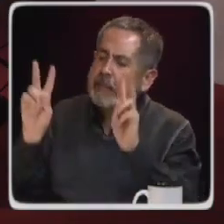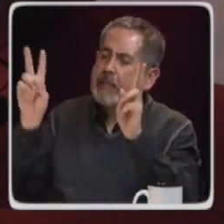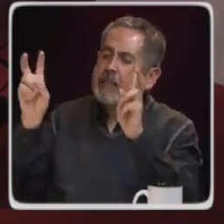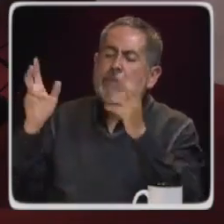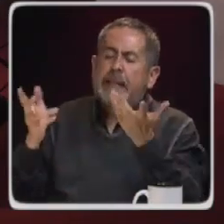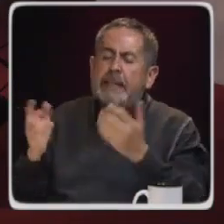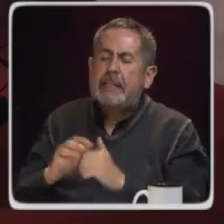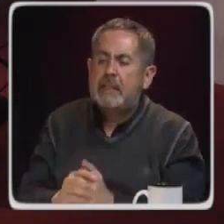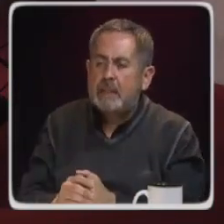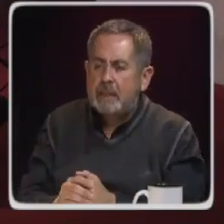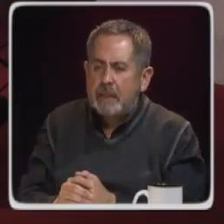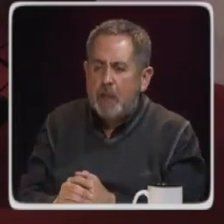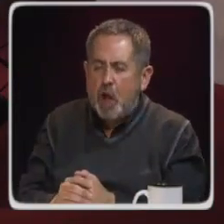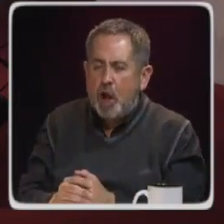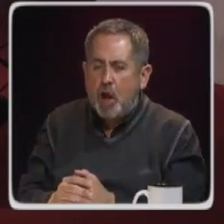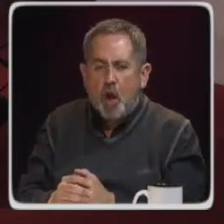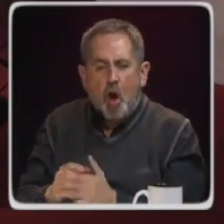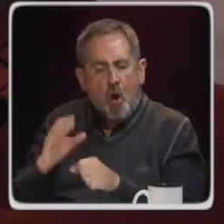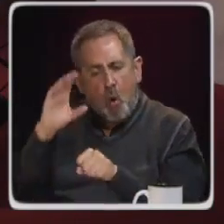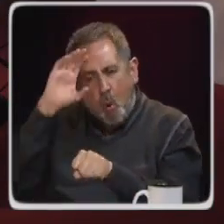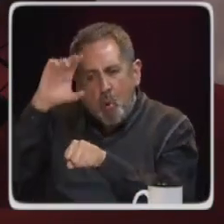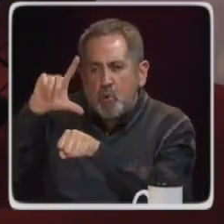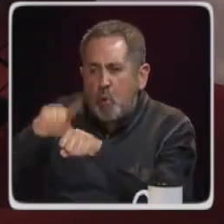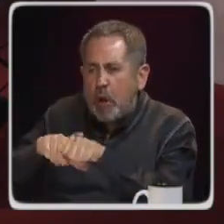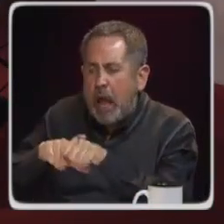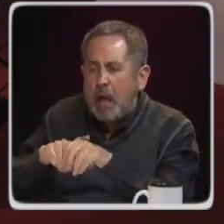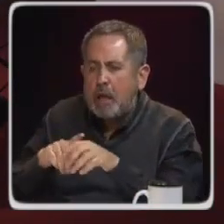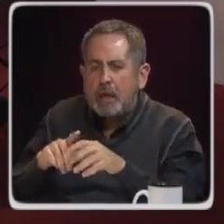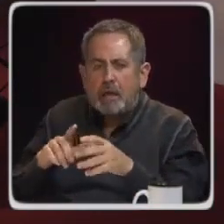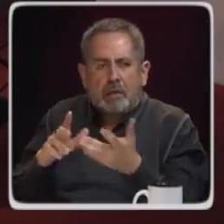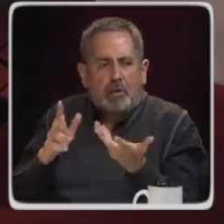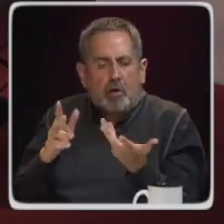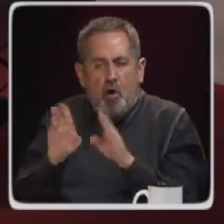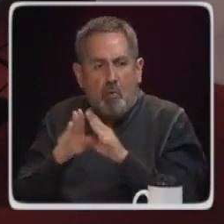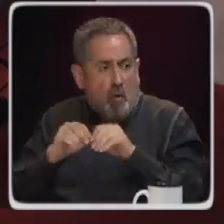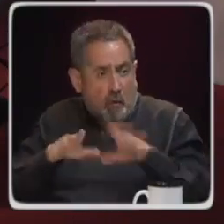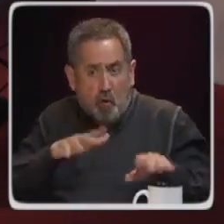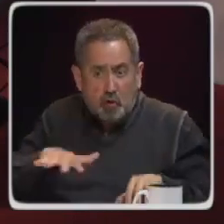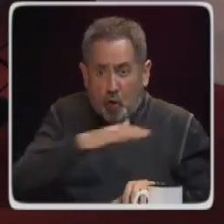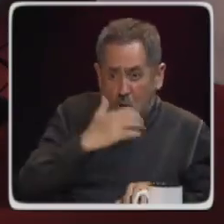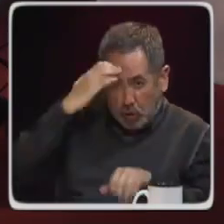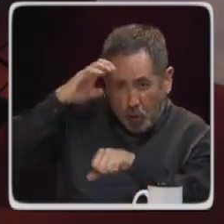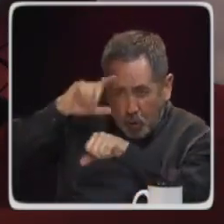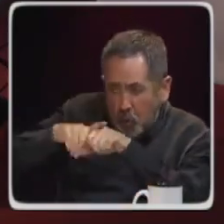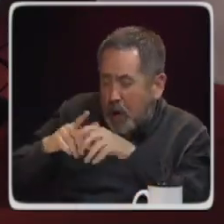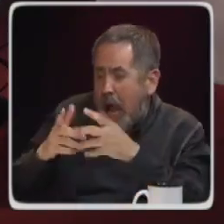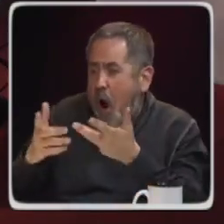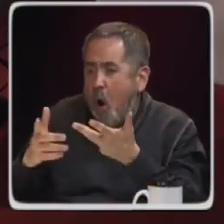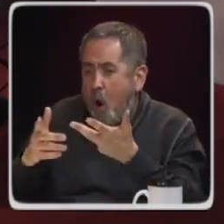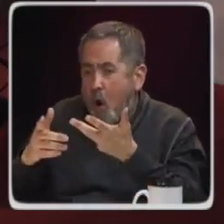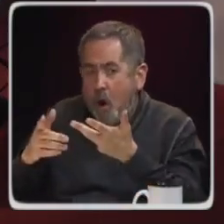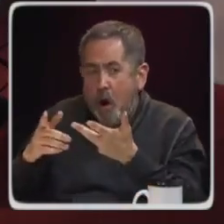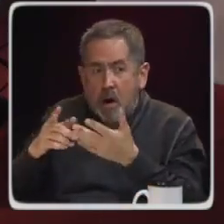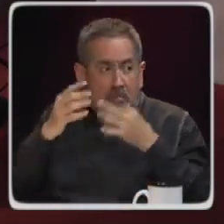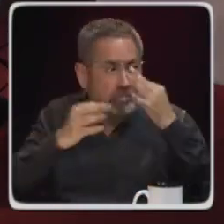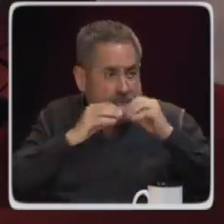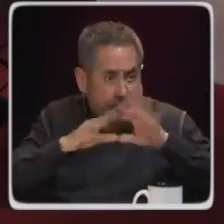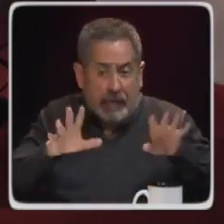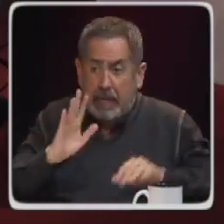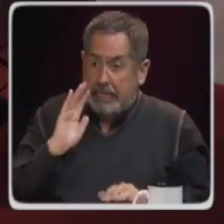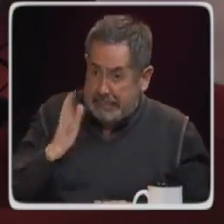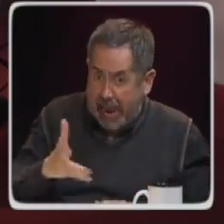varias vías. Primero, nosotros en Comisión de Atención a Grupos Vulnerables, pues también revisamos el presupuesto del bienestar. Y la